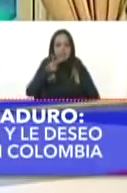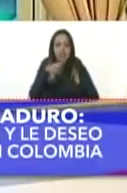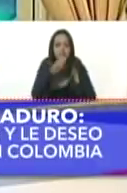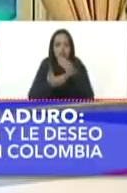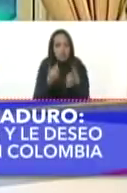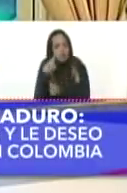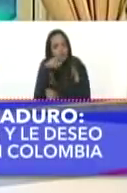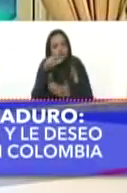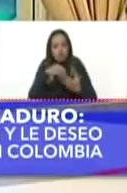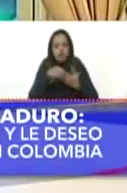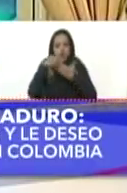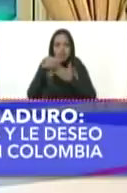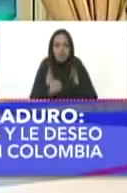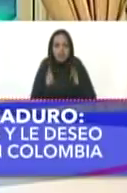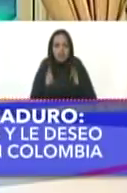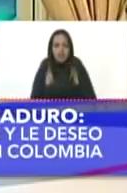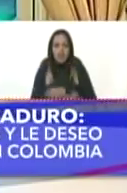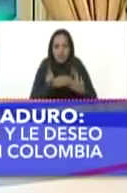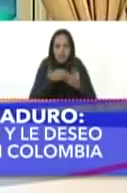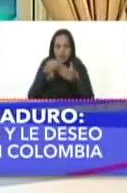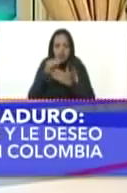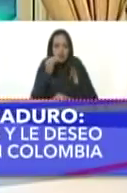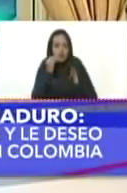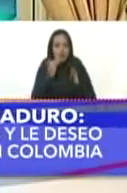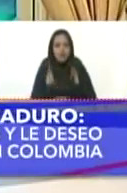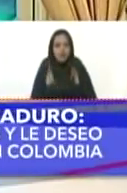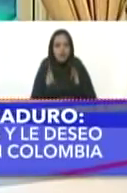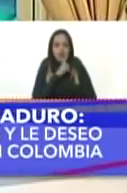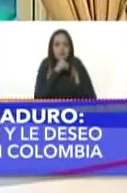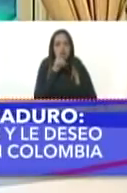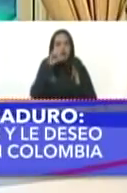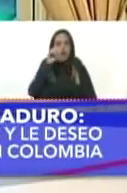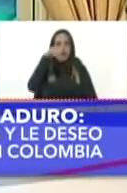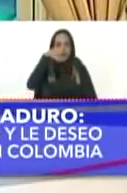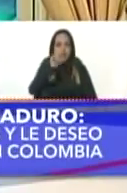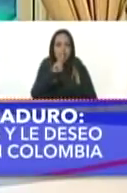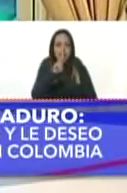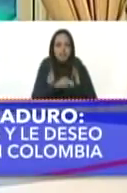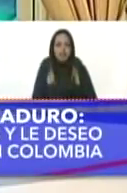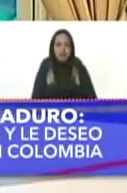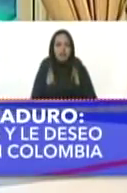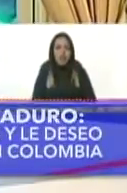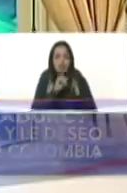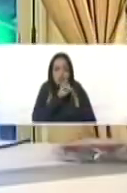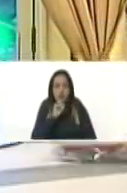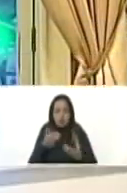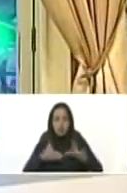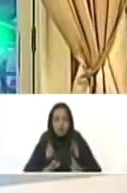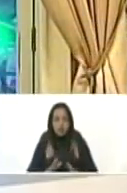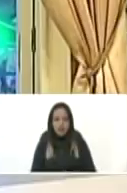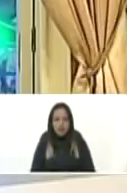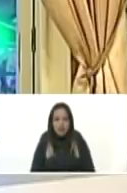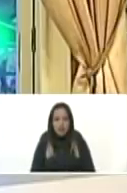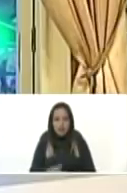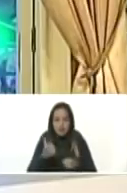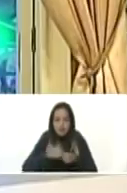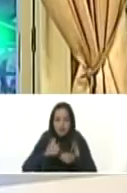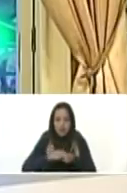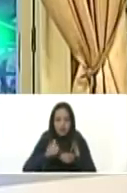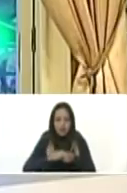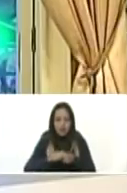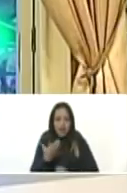líder, líder de la juventud, Omar Prieto, zuliano, maracucho, fue